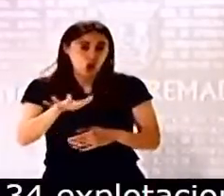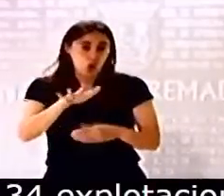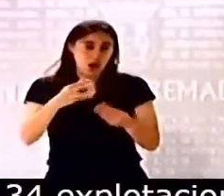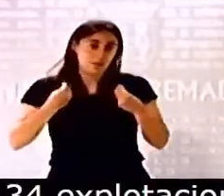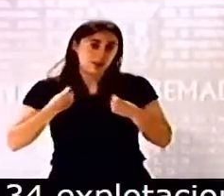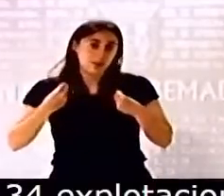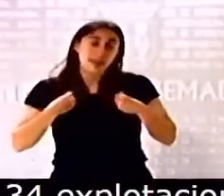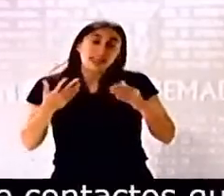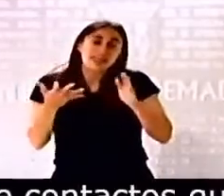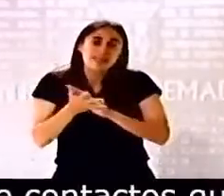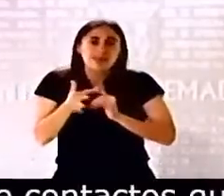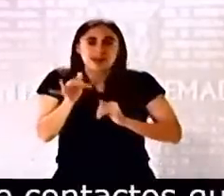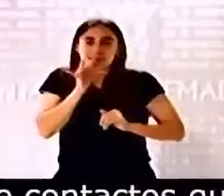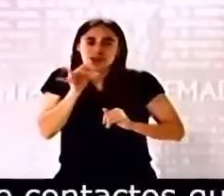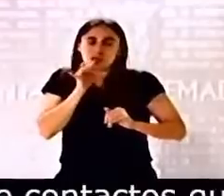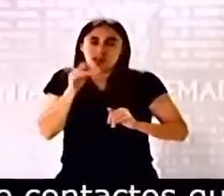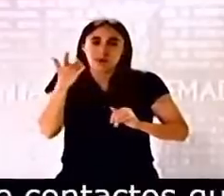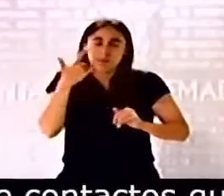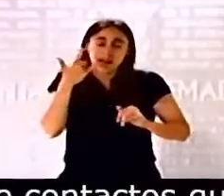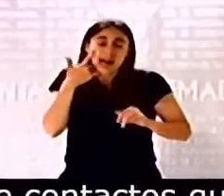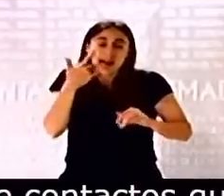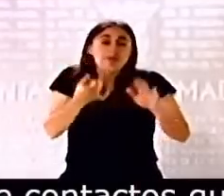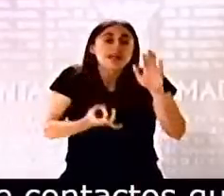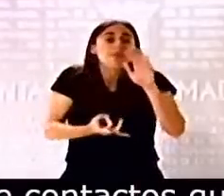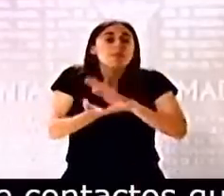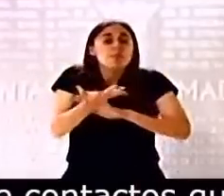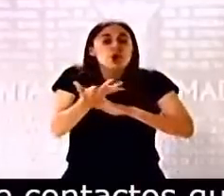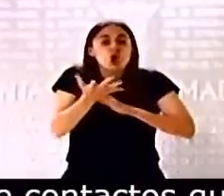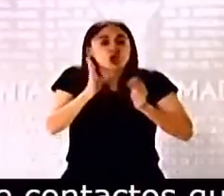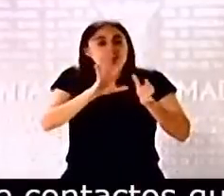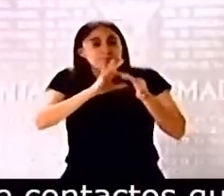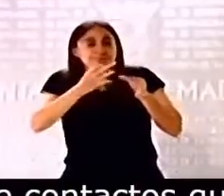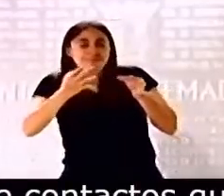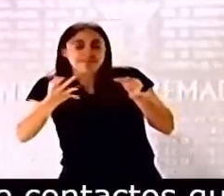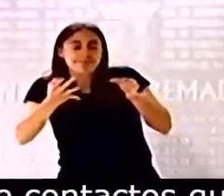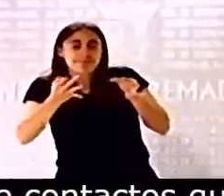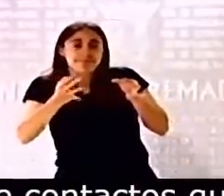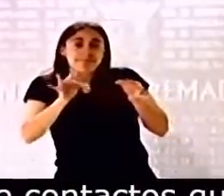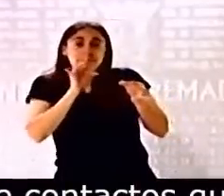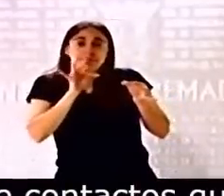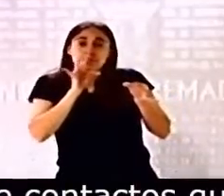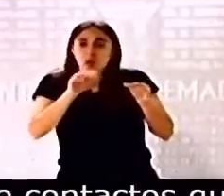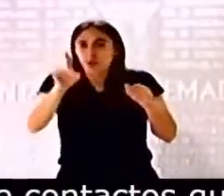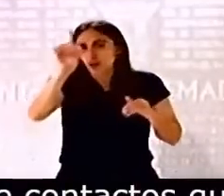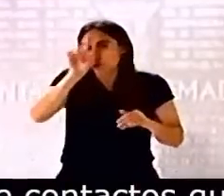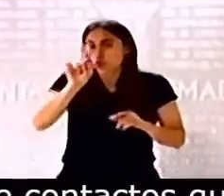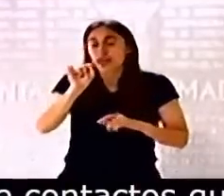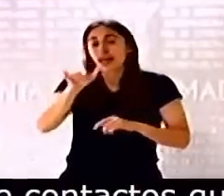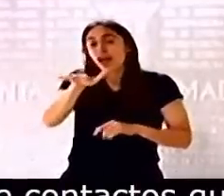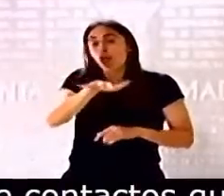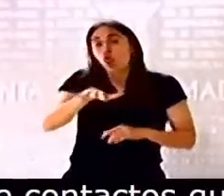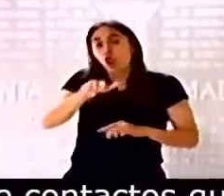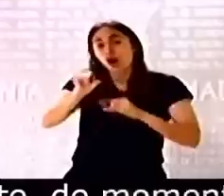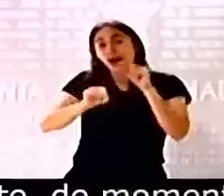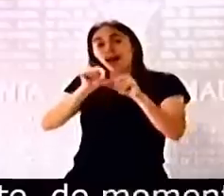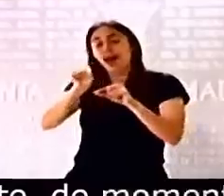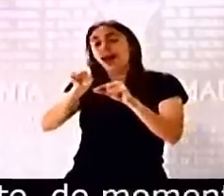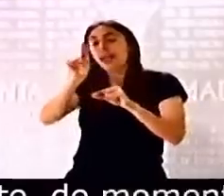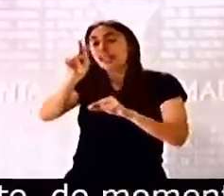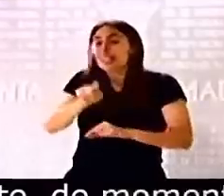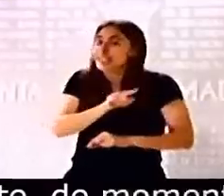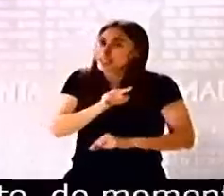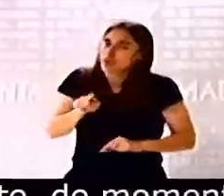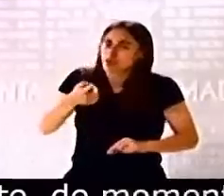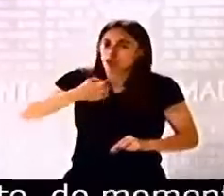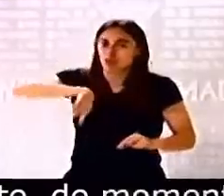Estamos trazando el brote. De momento no puedo ofrecerle datos de transmisión local. Lo que estamos intentando